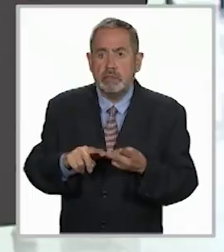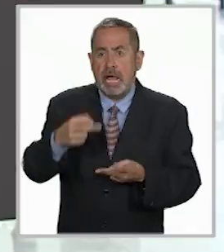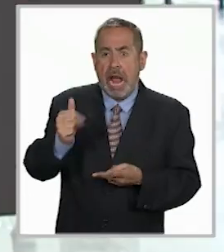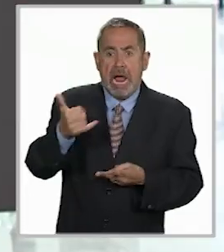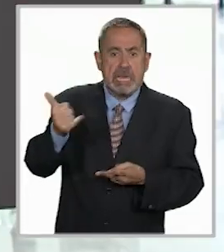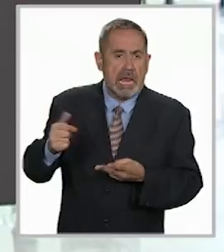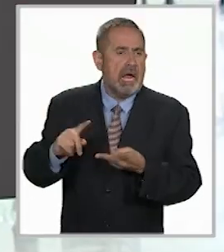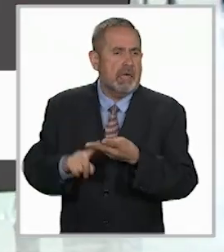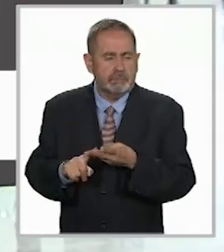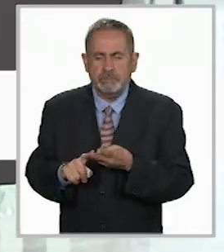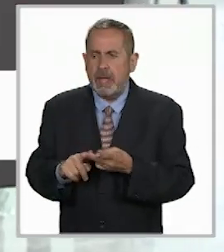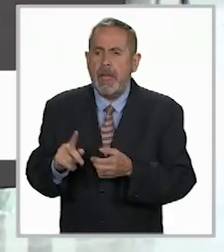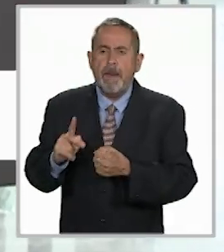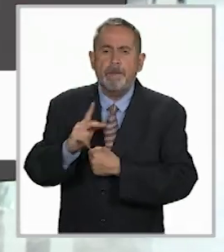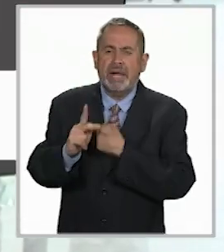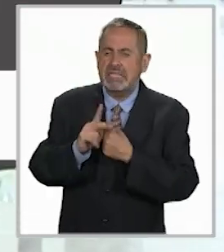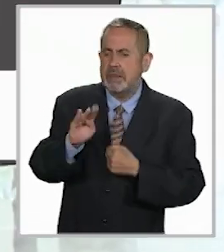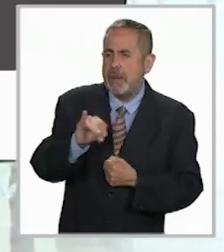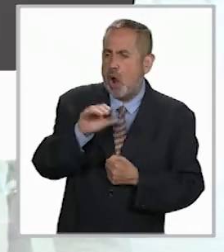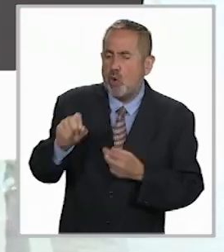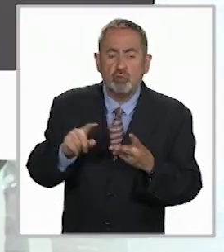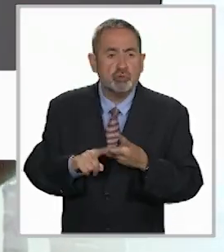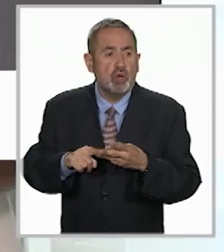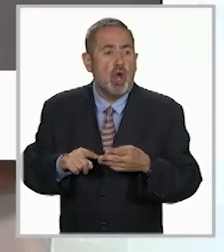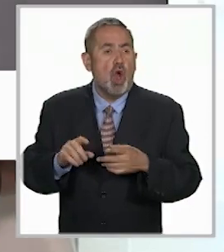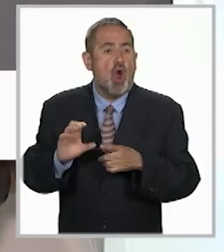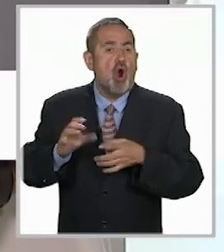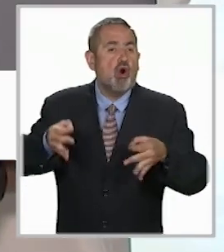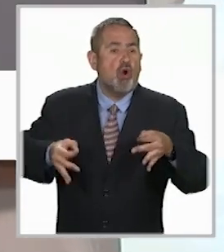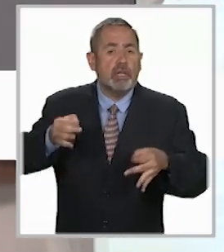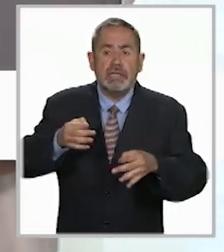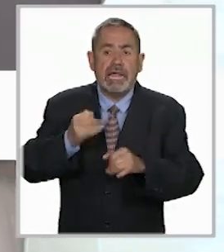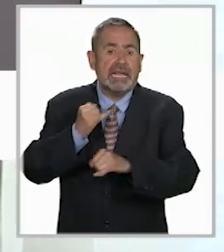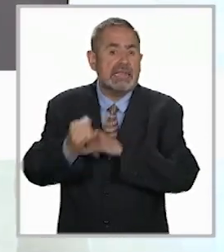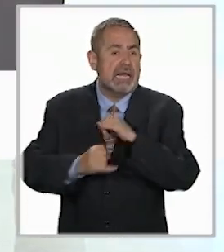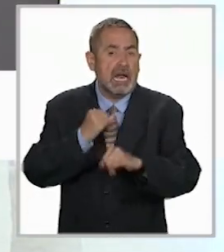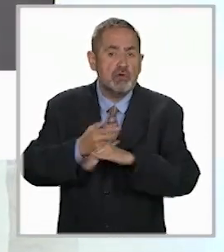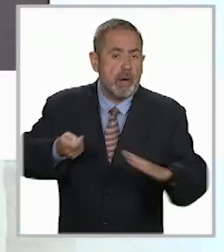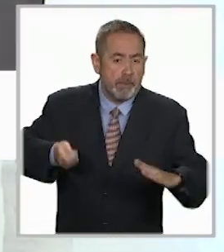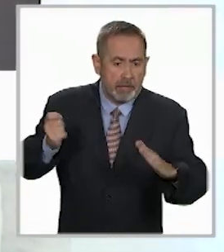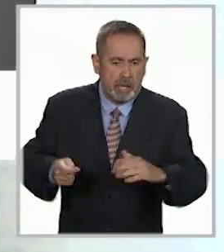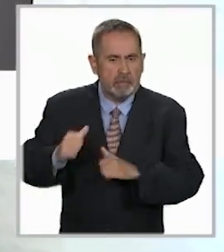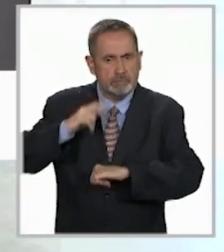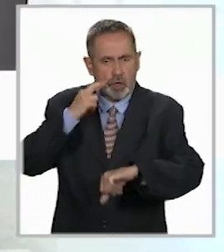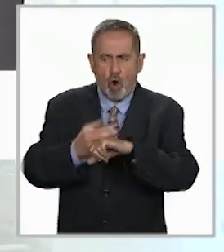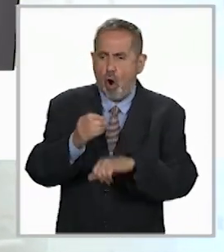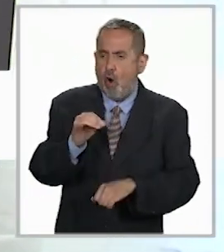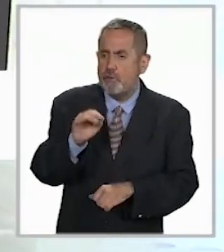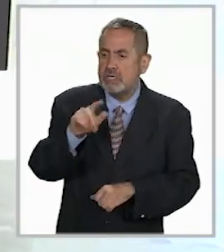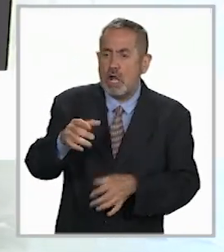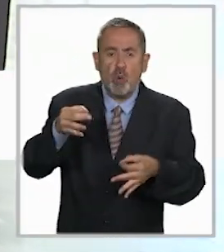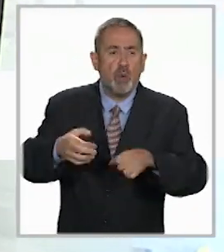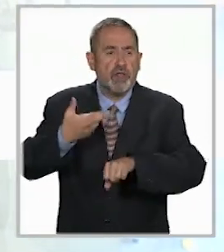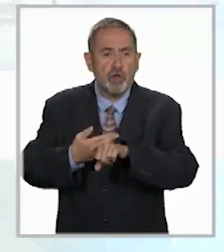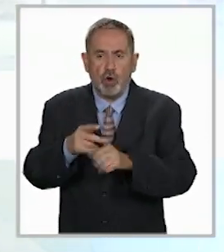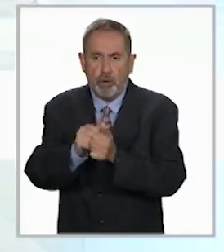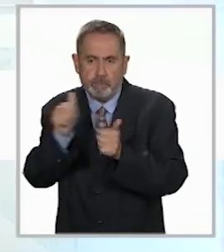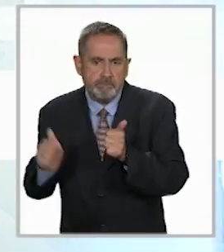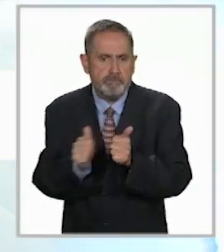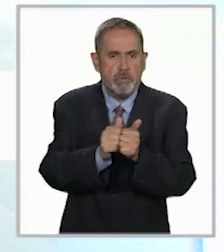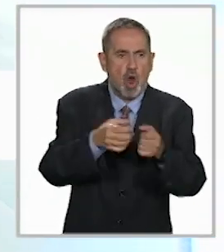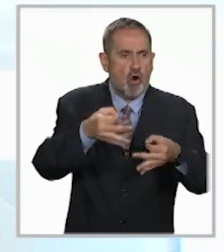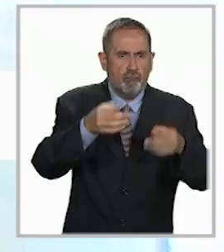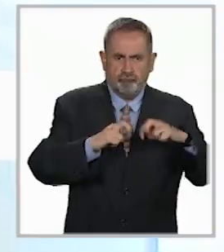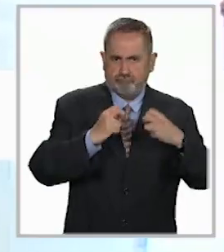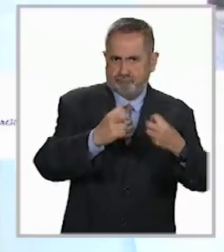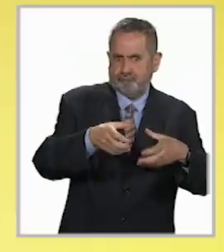Haya, Países Bajos, en la Corte Penal Internacional, donde desempeñó el cargo de oficial jurídico asistiendo a los magistrados